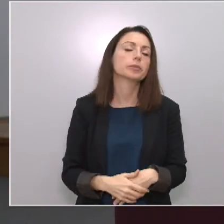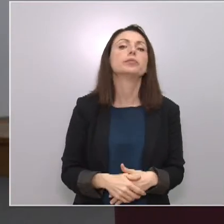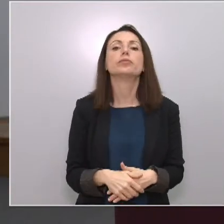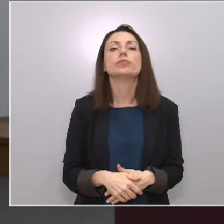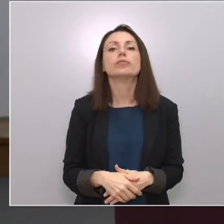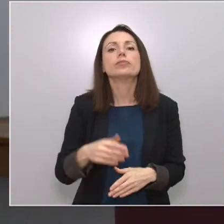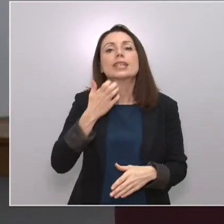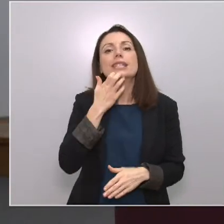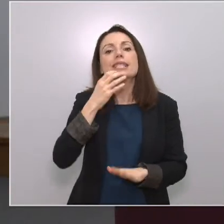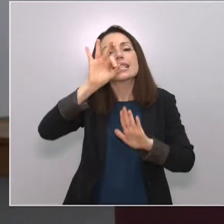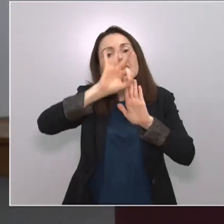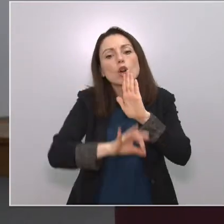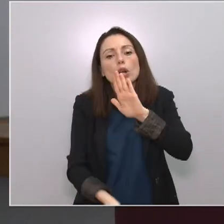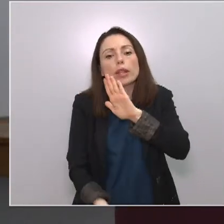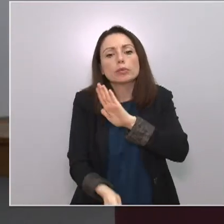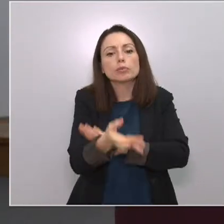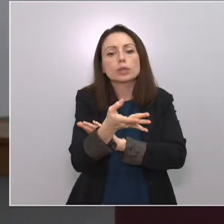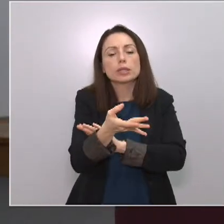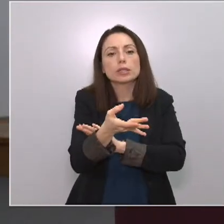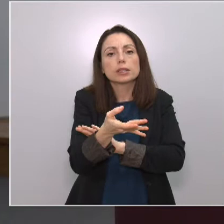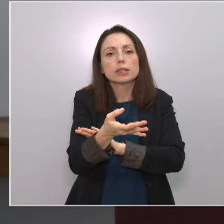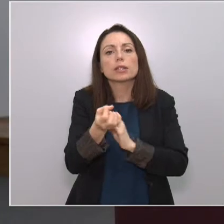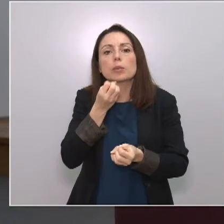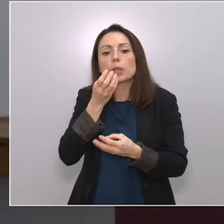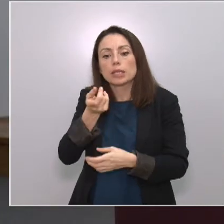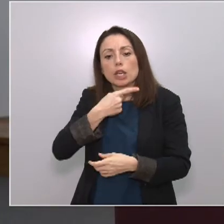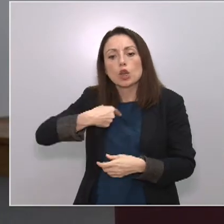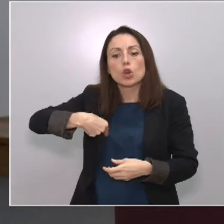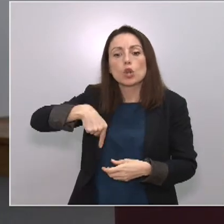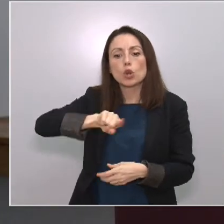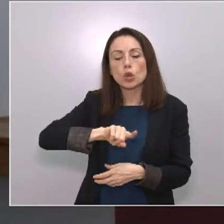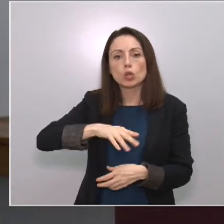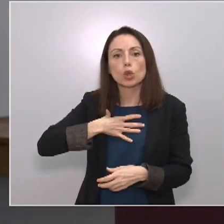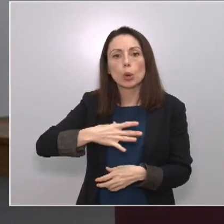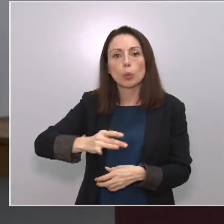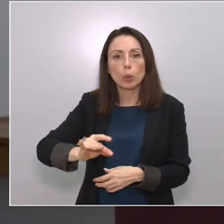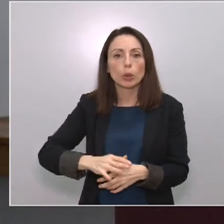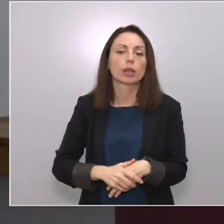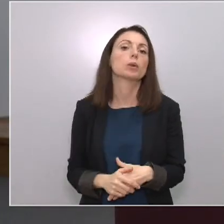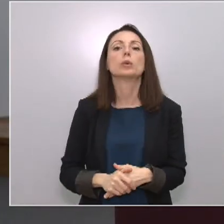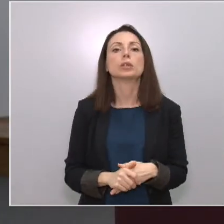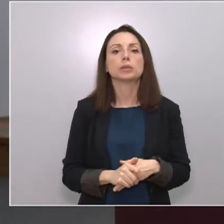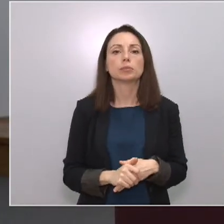la orden fuera tal cual, se la han transmitido, si estaríamos en disposición de hacer